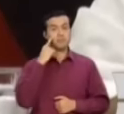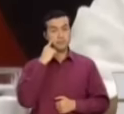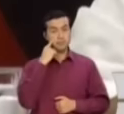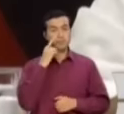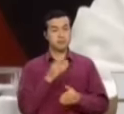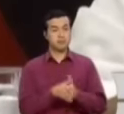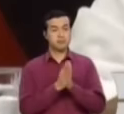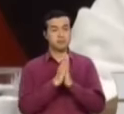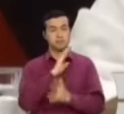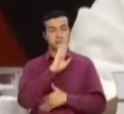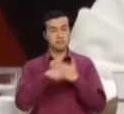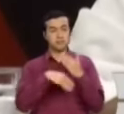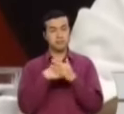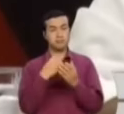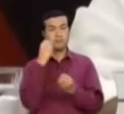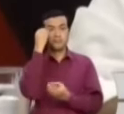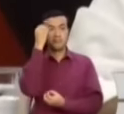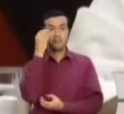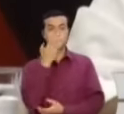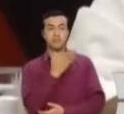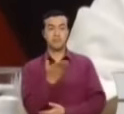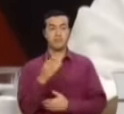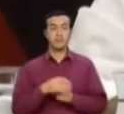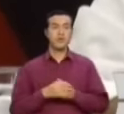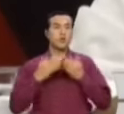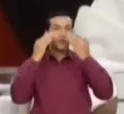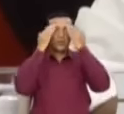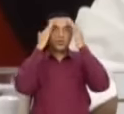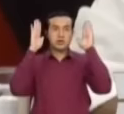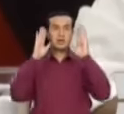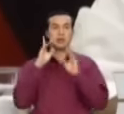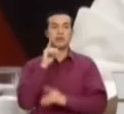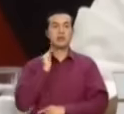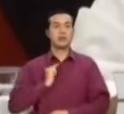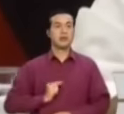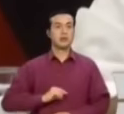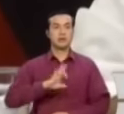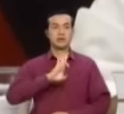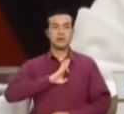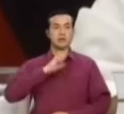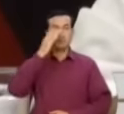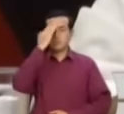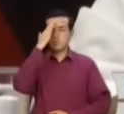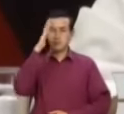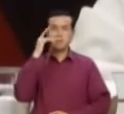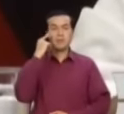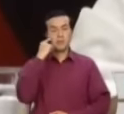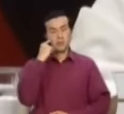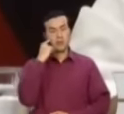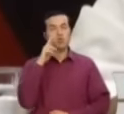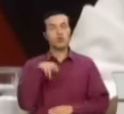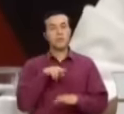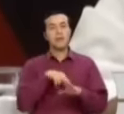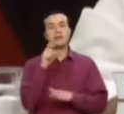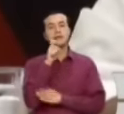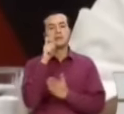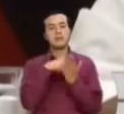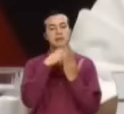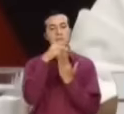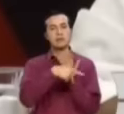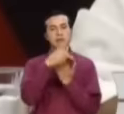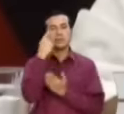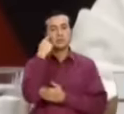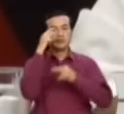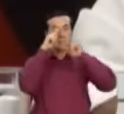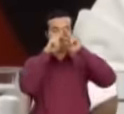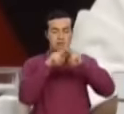y obtener toda la información, no conozco detalles técnicos. Normalmente se requieren softwares para detectar todos